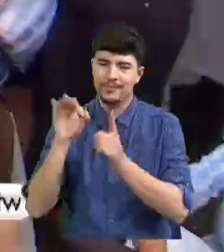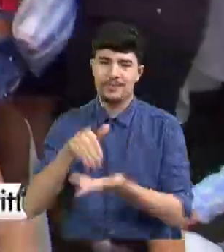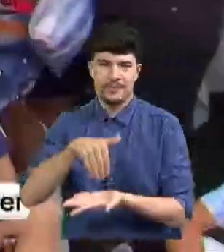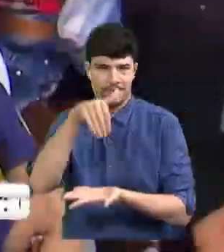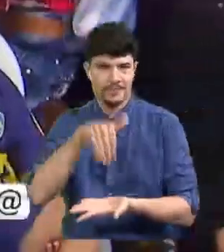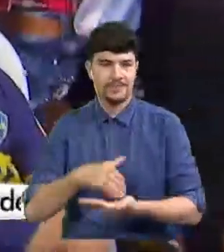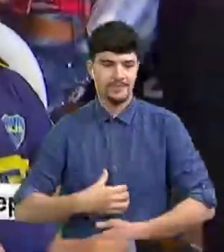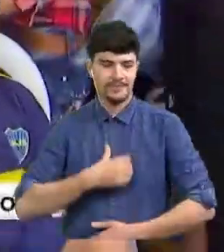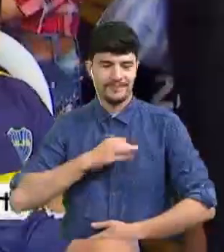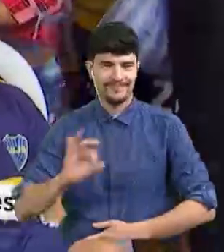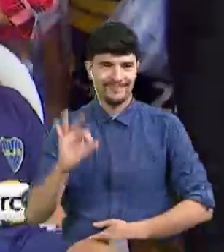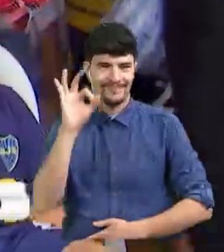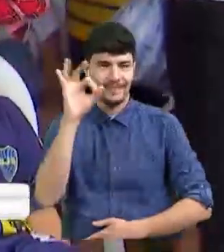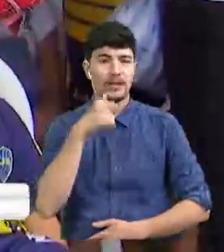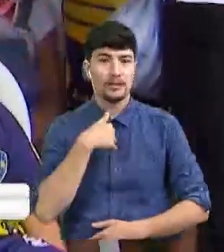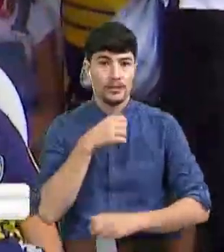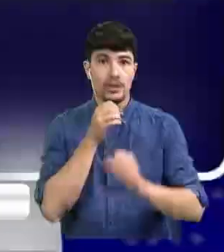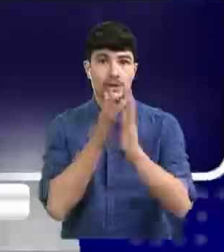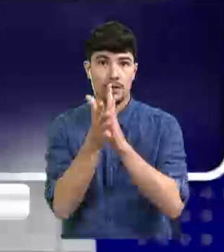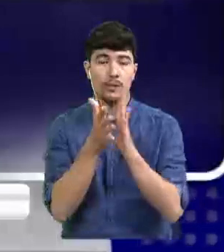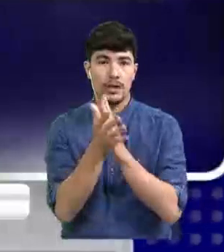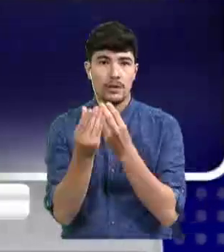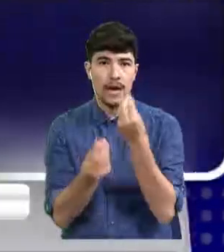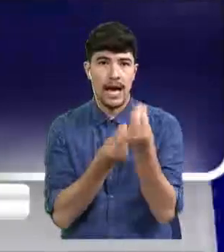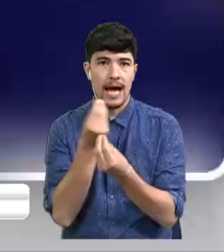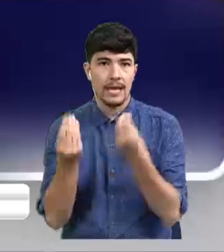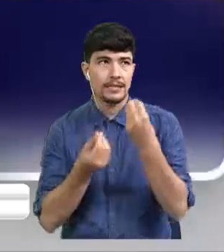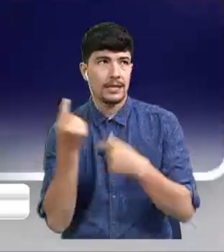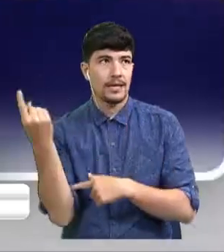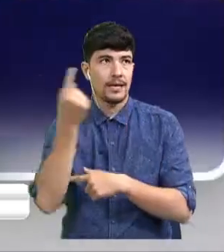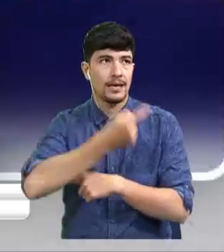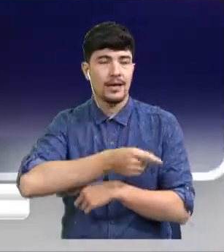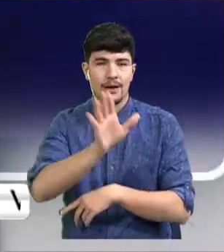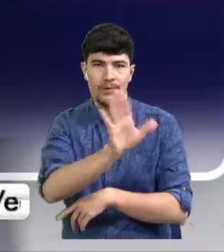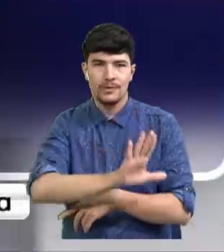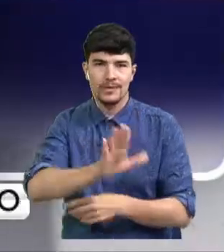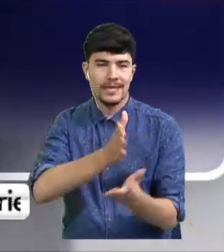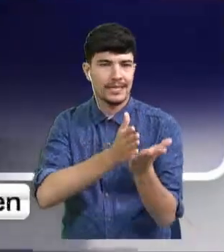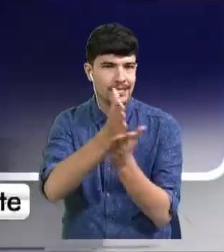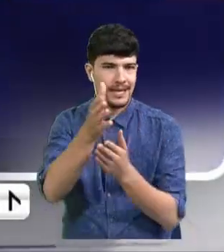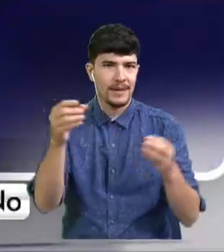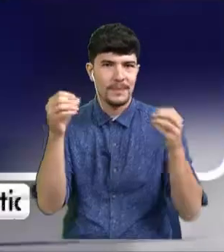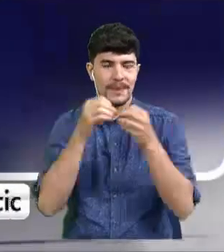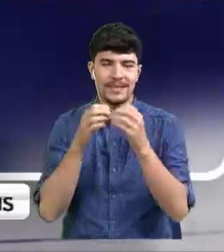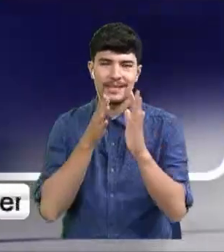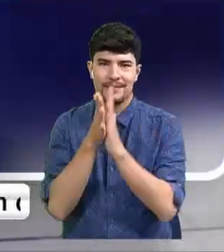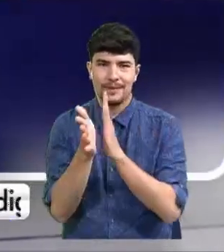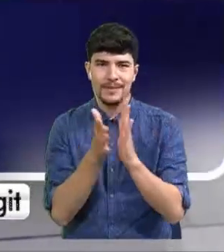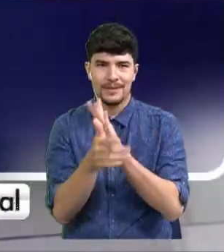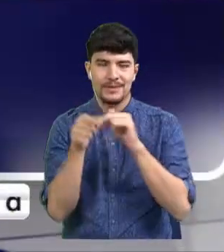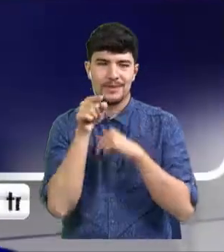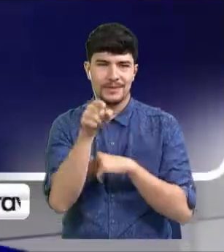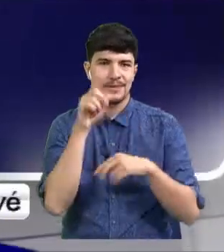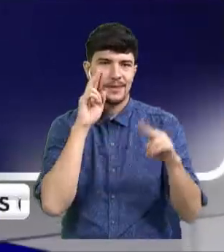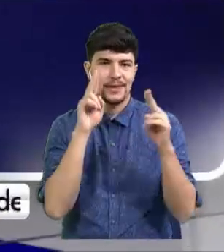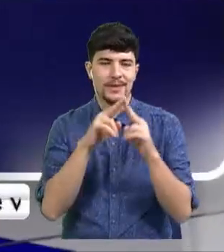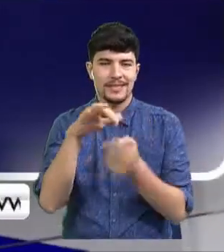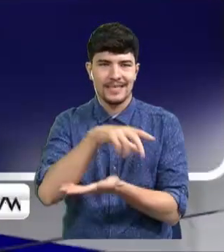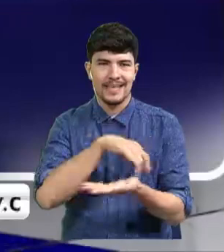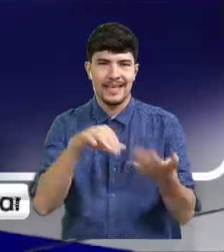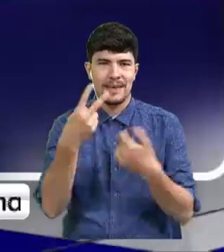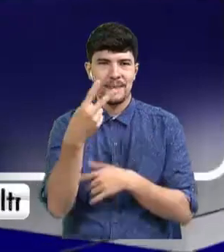manera yo les cuento un poco de lo que se ha realizado durante el día. Sigan ustedes con más de lo que se lleva a cabo en Expedición